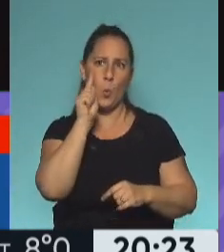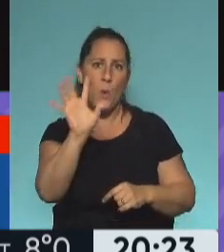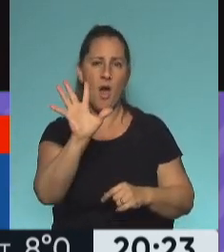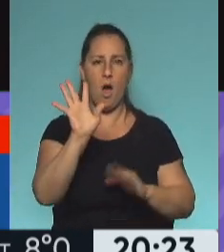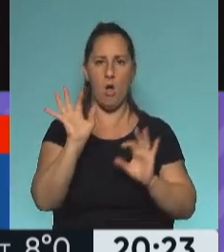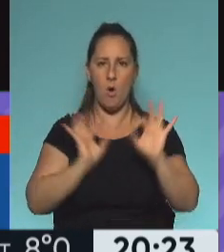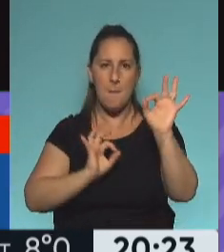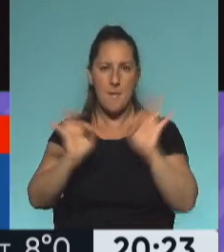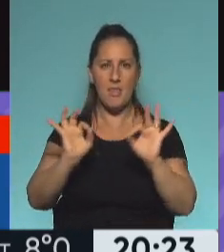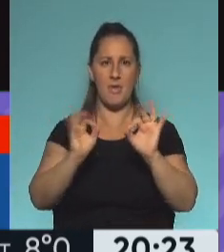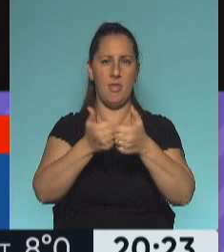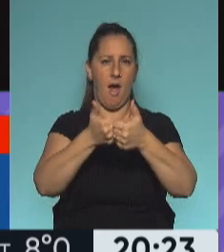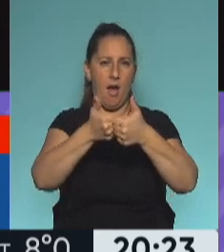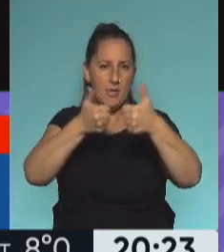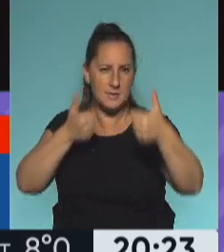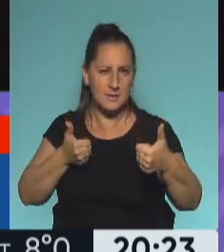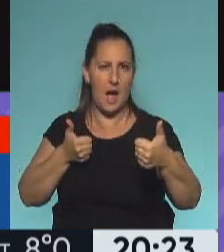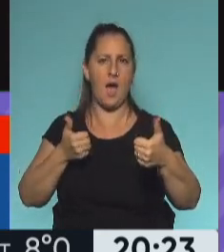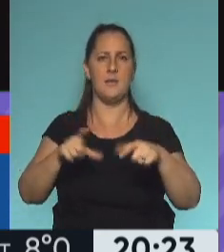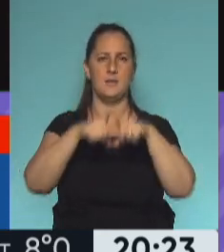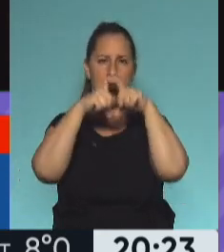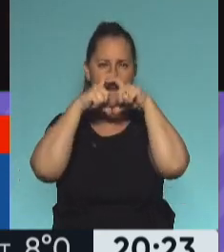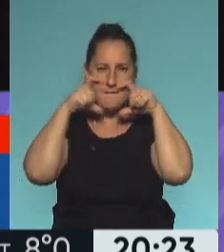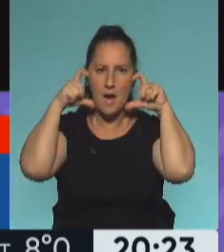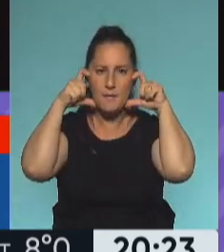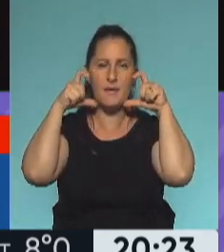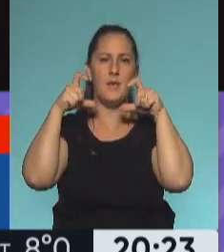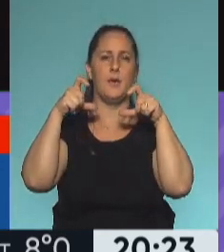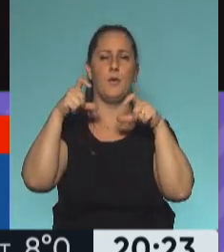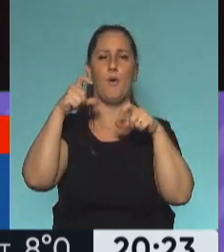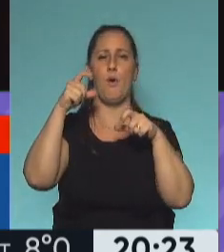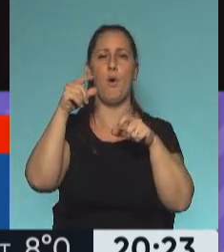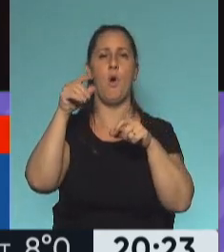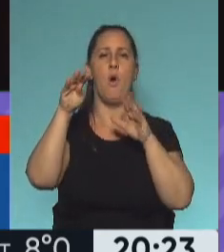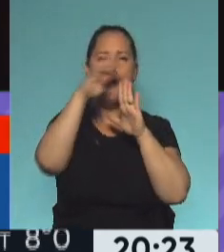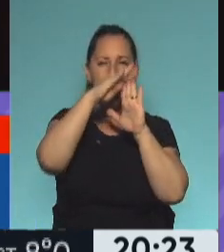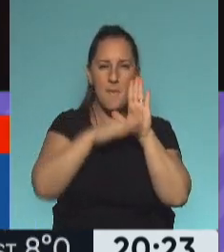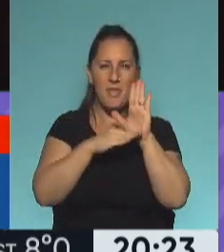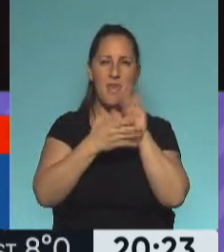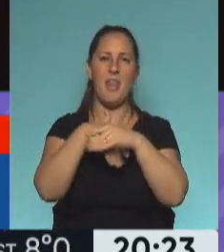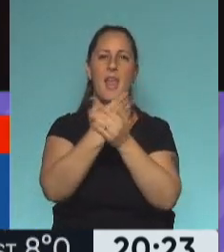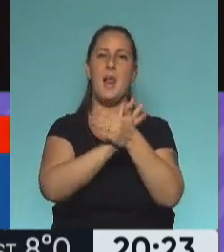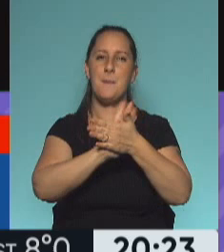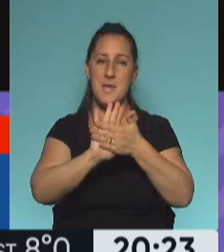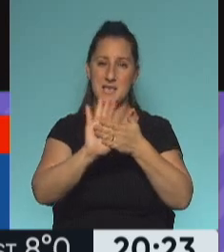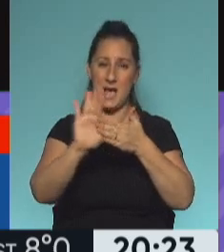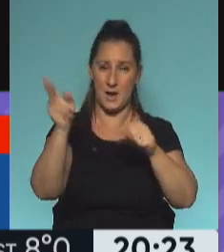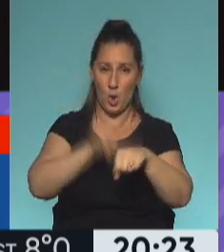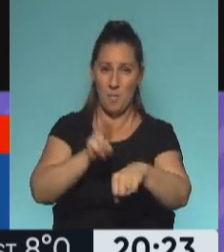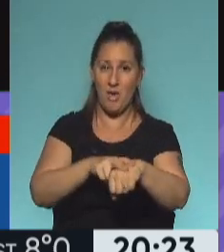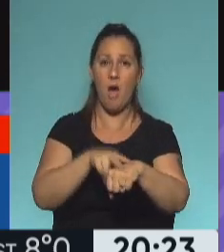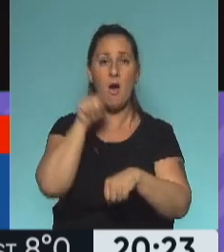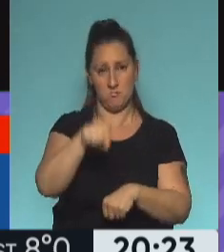de mantener la distancia, utilizar barbijos y las medidas de higiene recomendadas, se transforman en